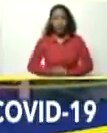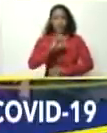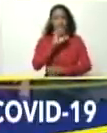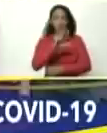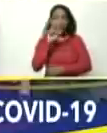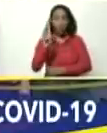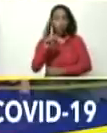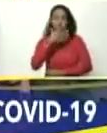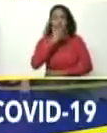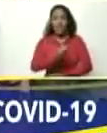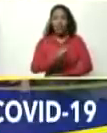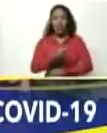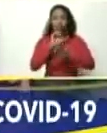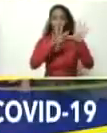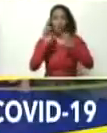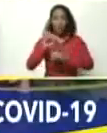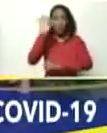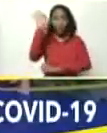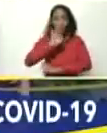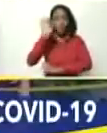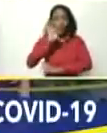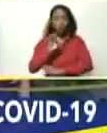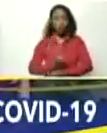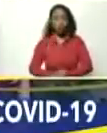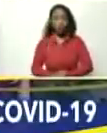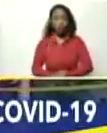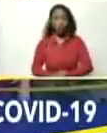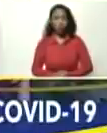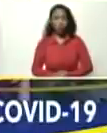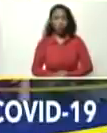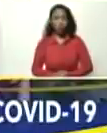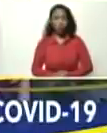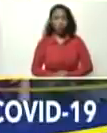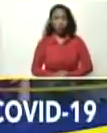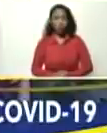31 de diciembre, 90%.